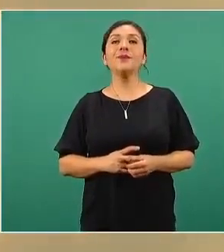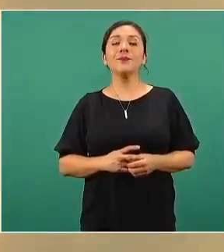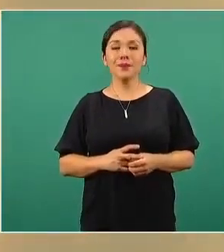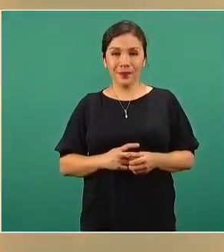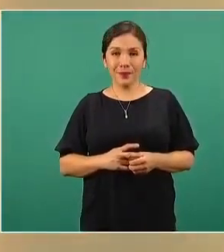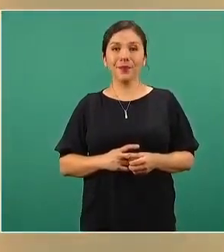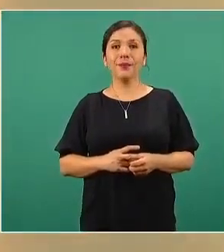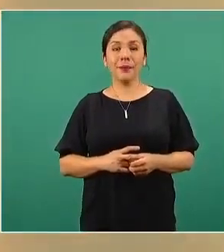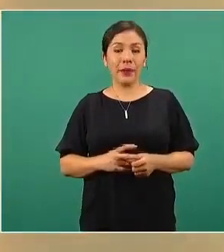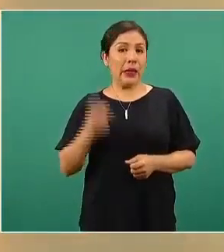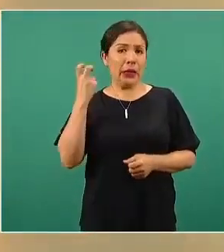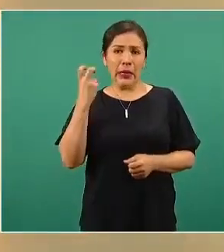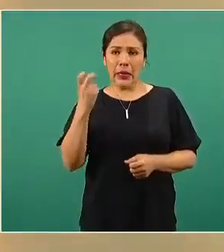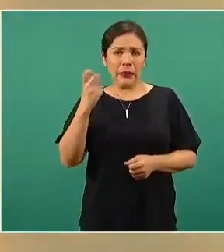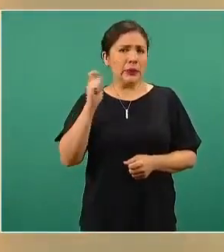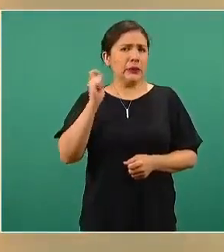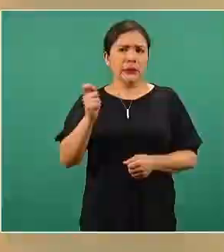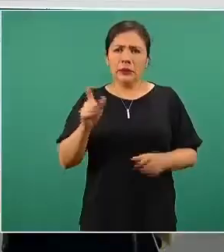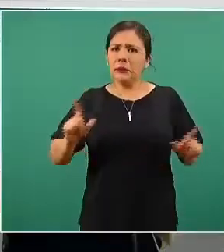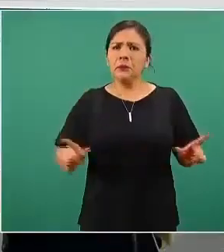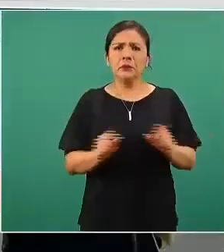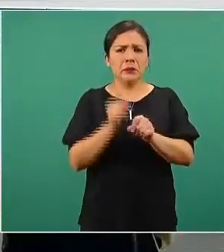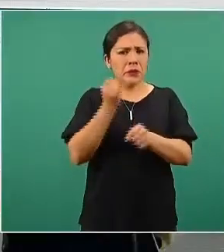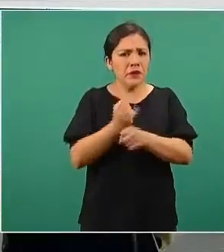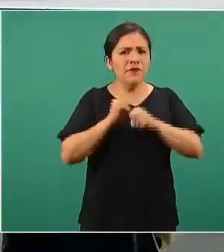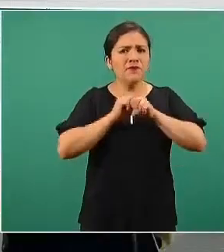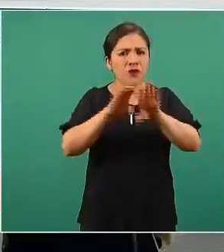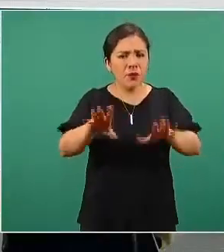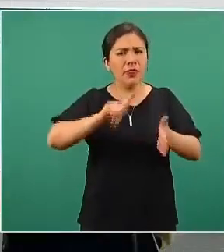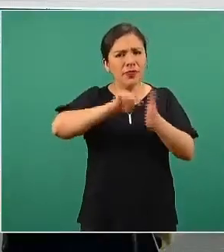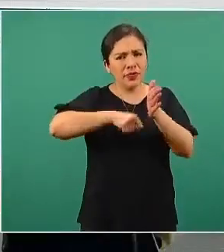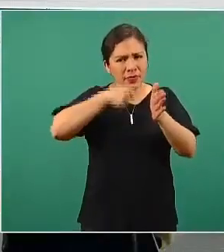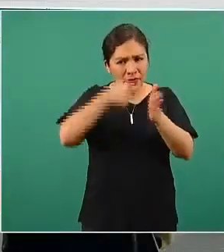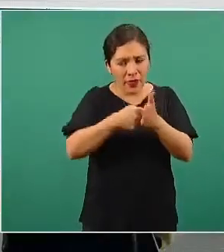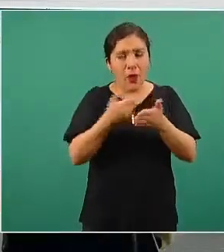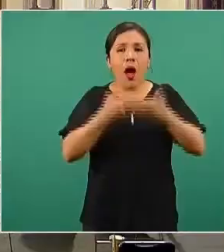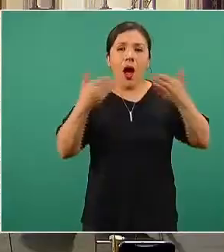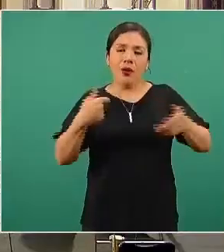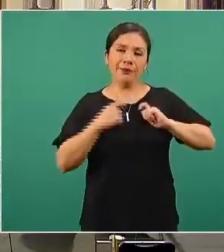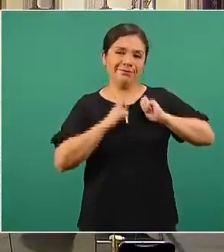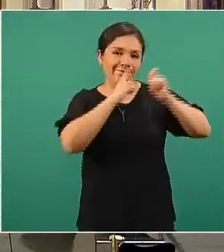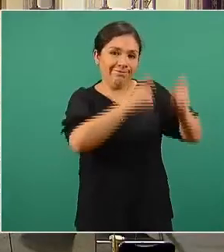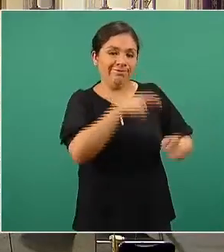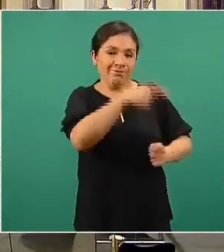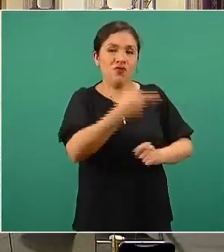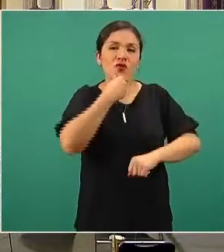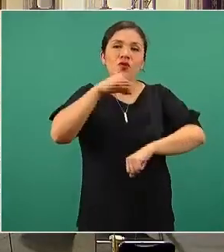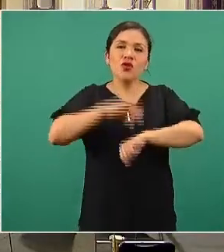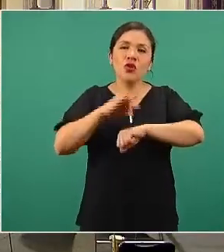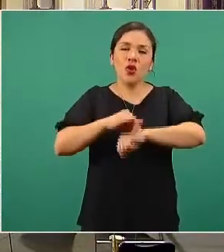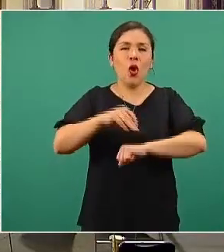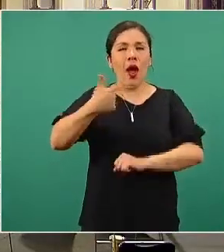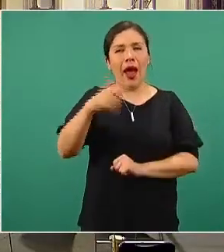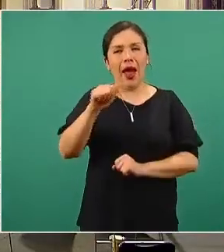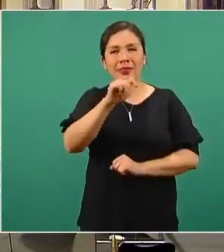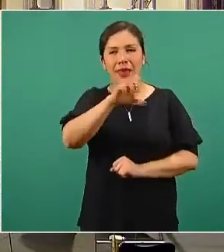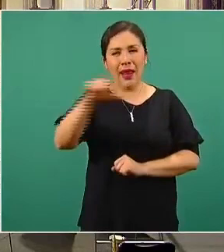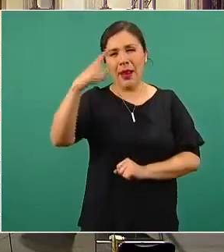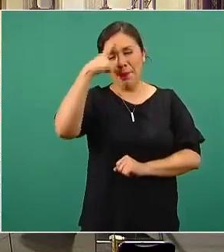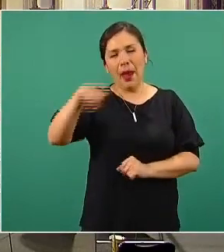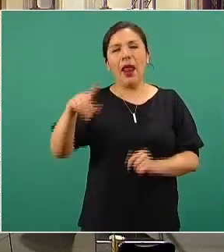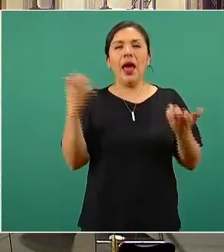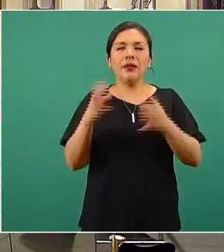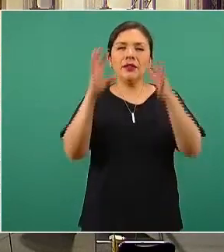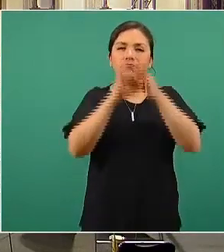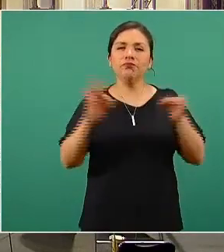Muchísimas gracias, pues estas son básicamente el componente técnico y cedería la palabra al doctor Hugo López-Gatell para la presentación